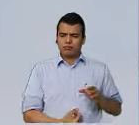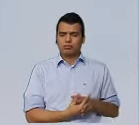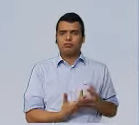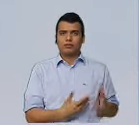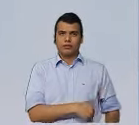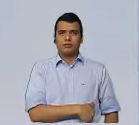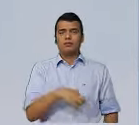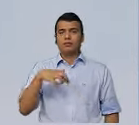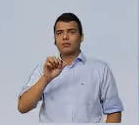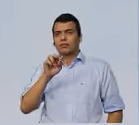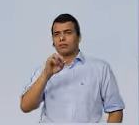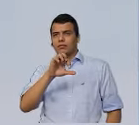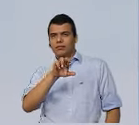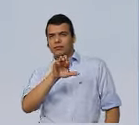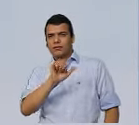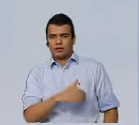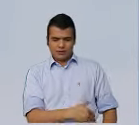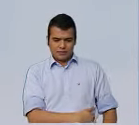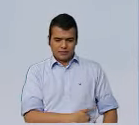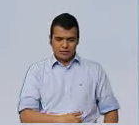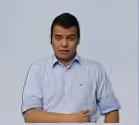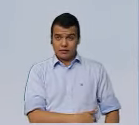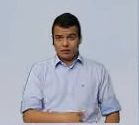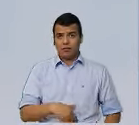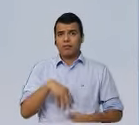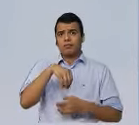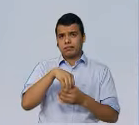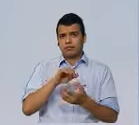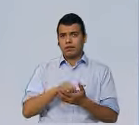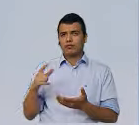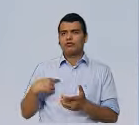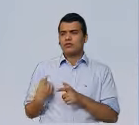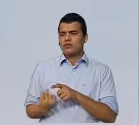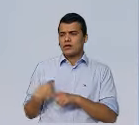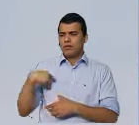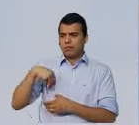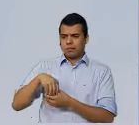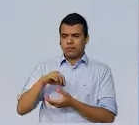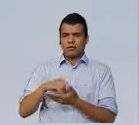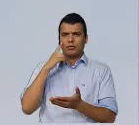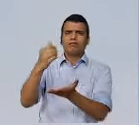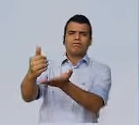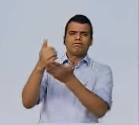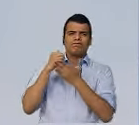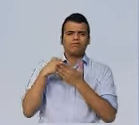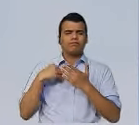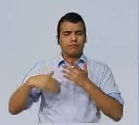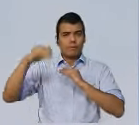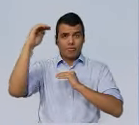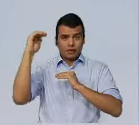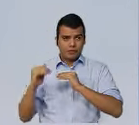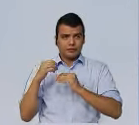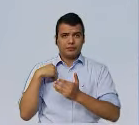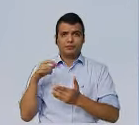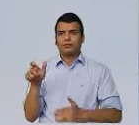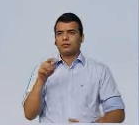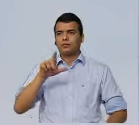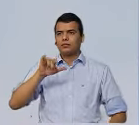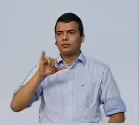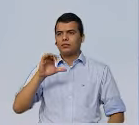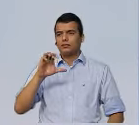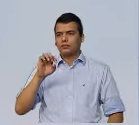Hay unas células en el páncreas que liberan esto y lo que hace es disminuir los niveles de glicemia o de